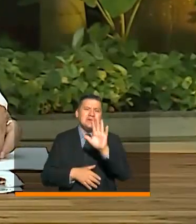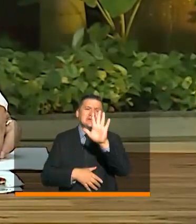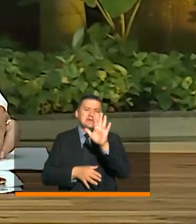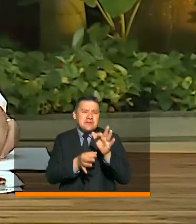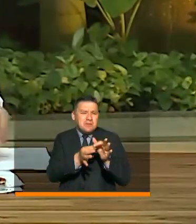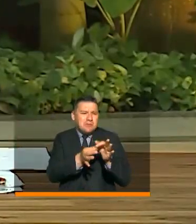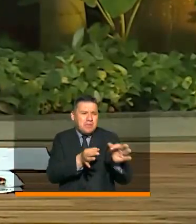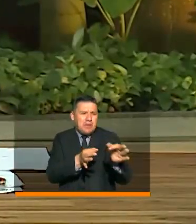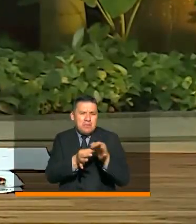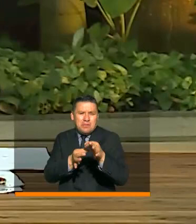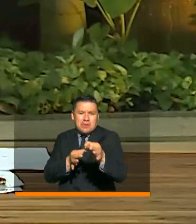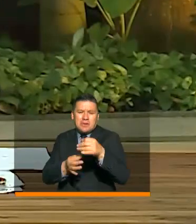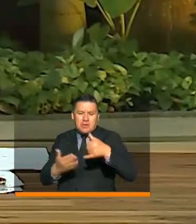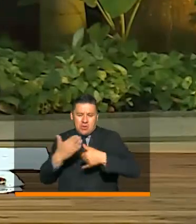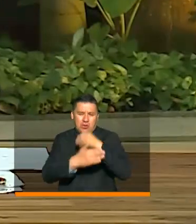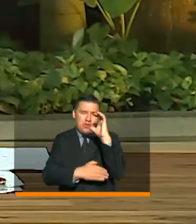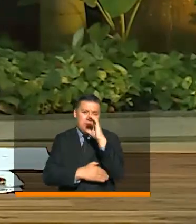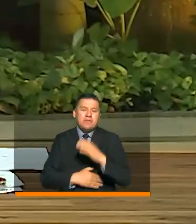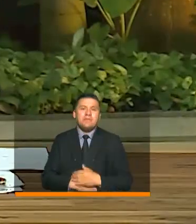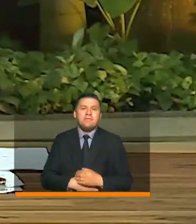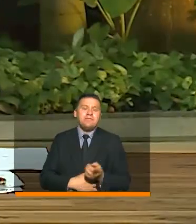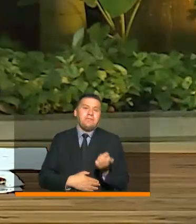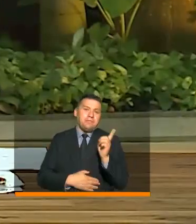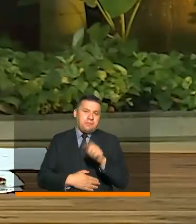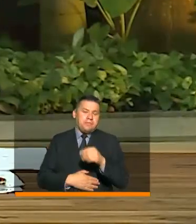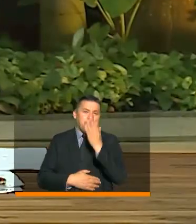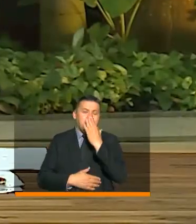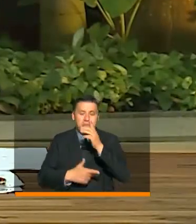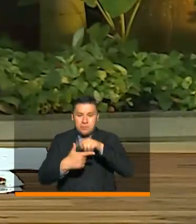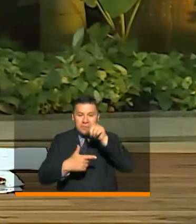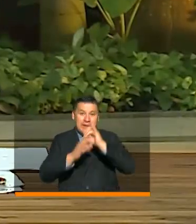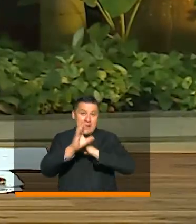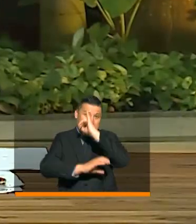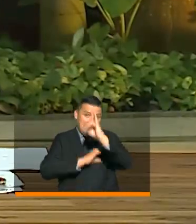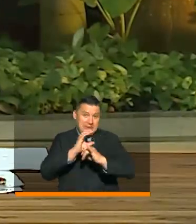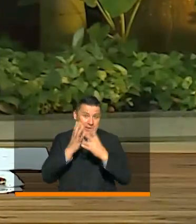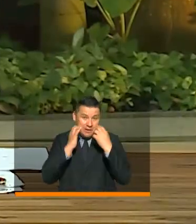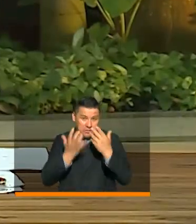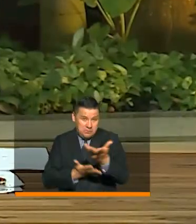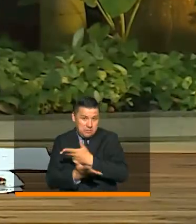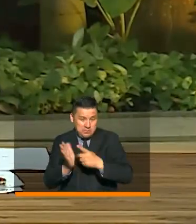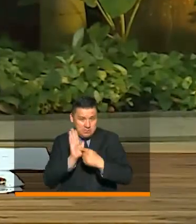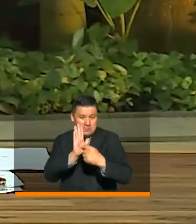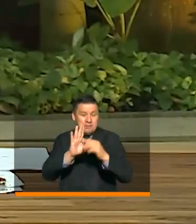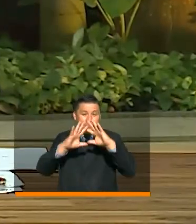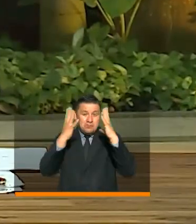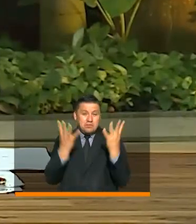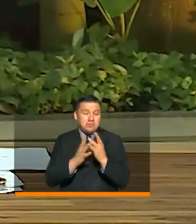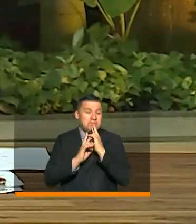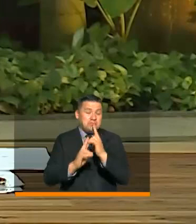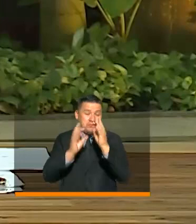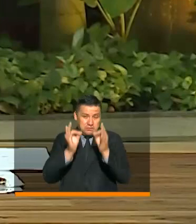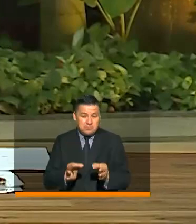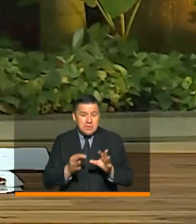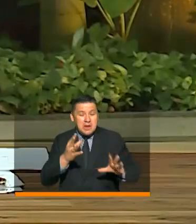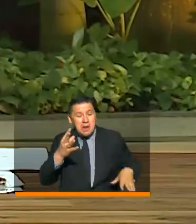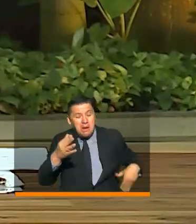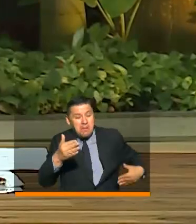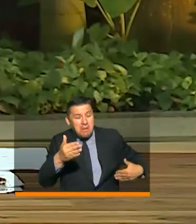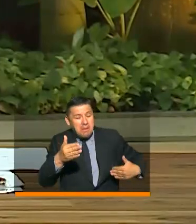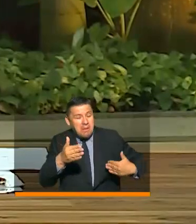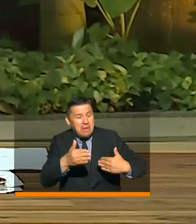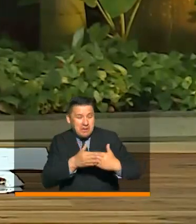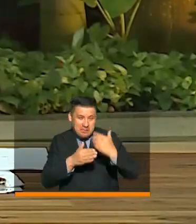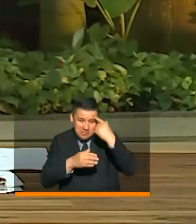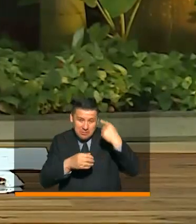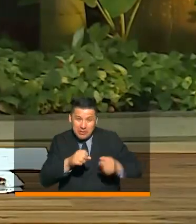5 municipios de nuestro país. También algunos indicadores internacionales que quisiera compartir. El mundo llega de manera acumulada